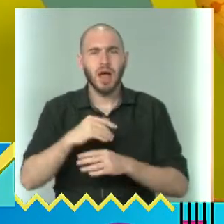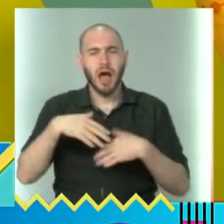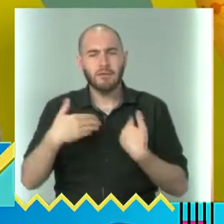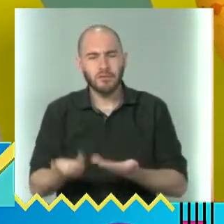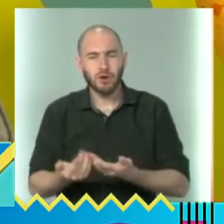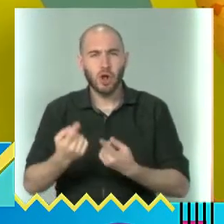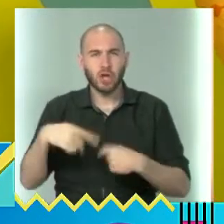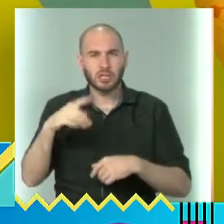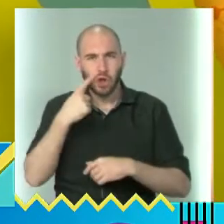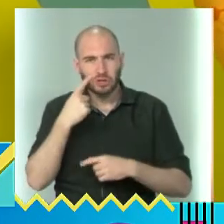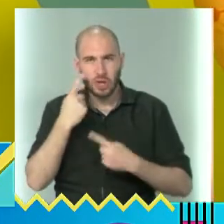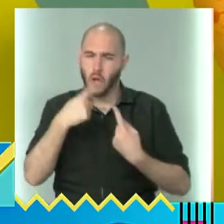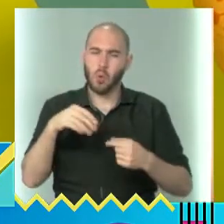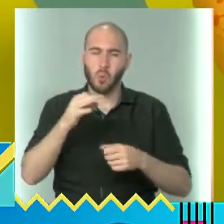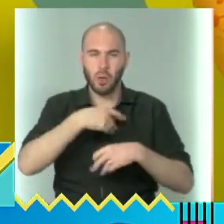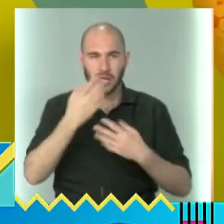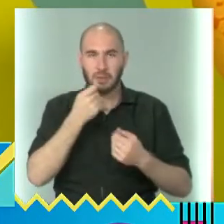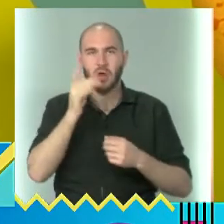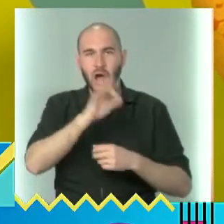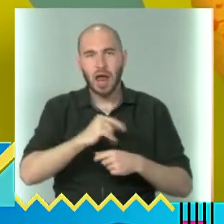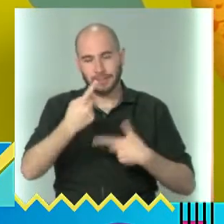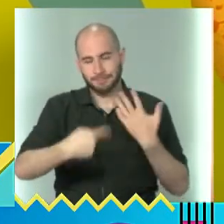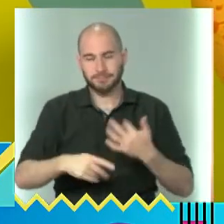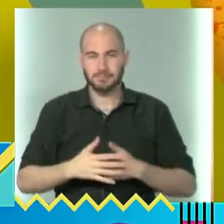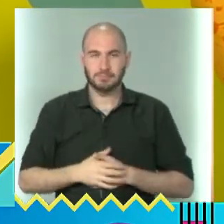algo, conocimiento o lo que fuere, producción artística, etc.